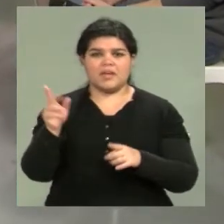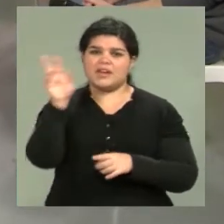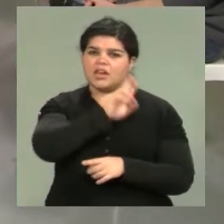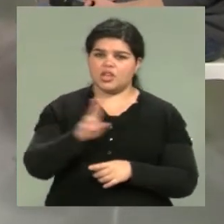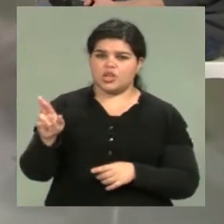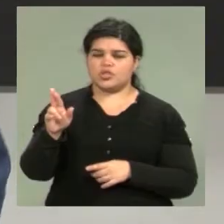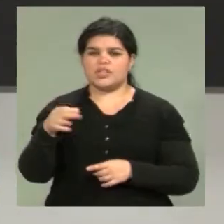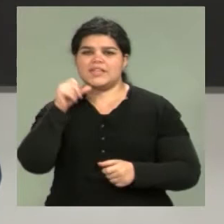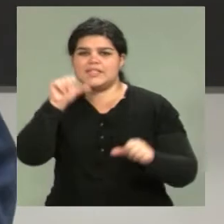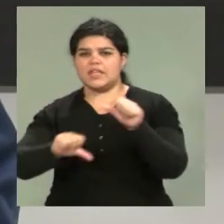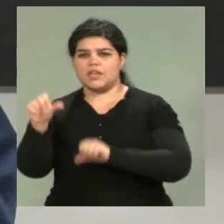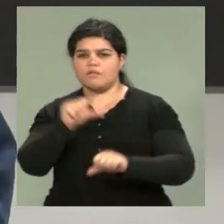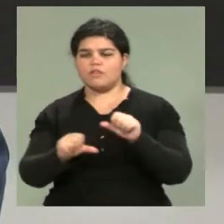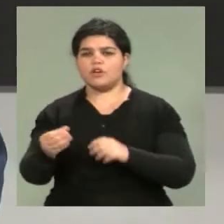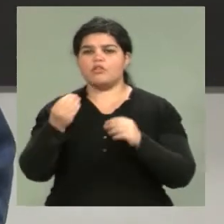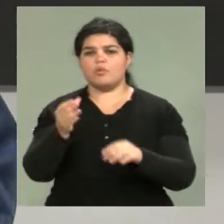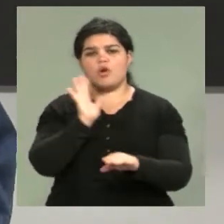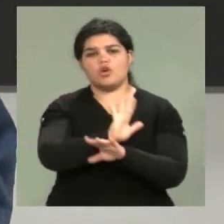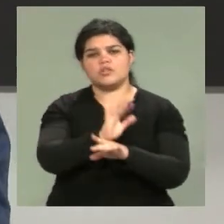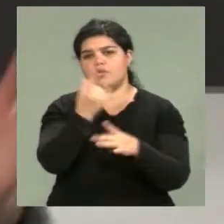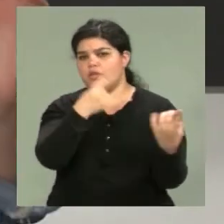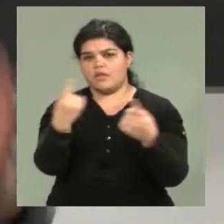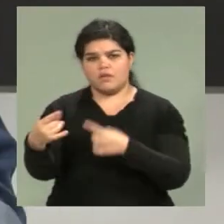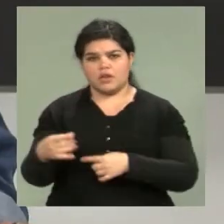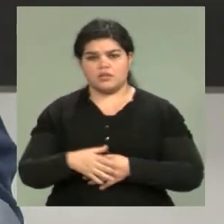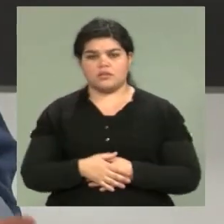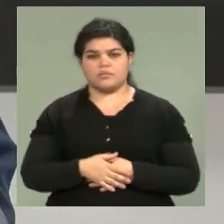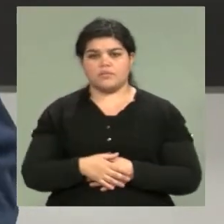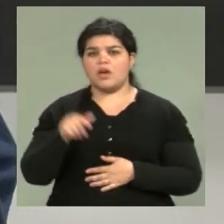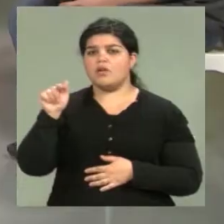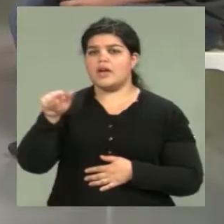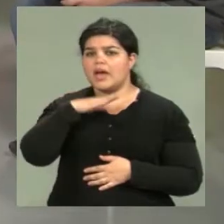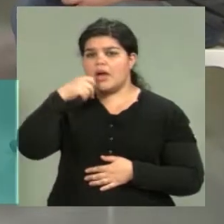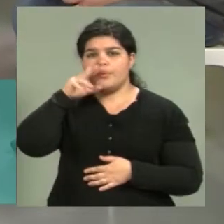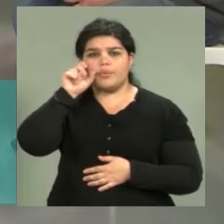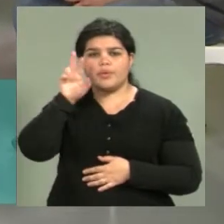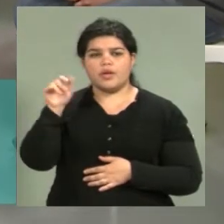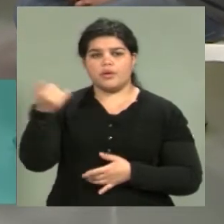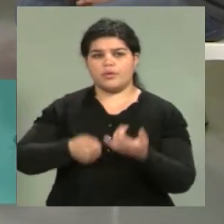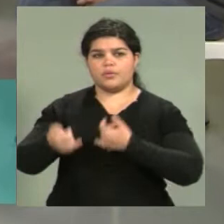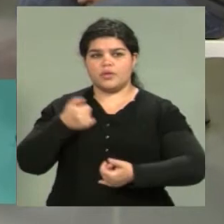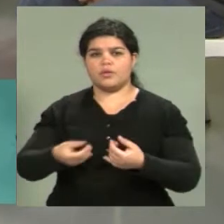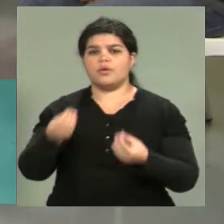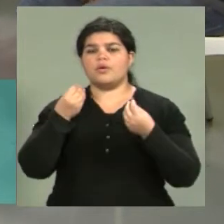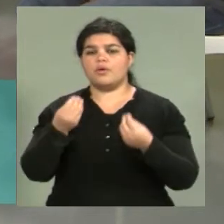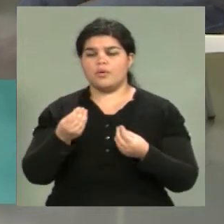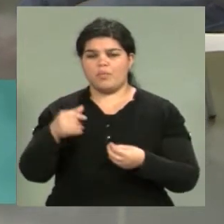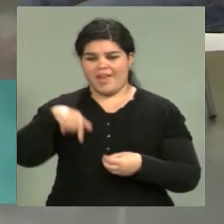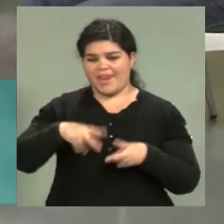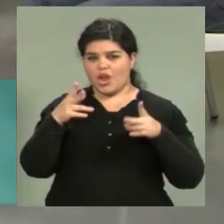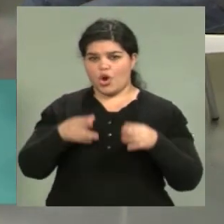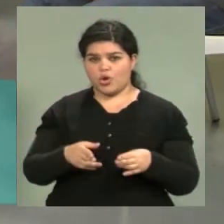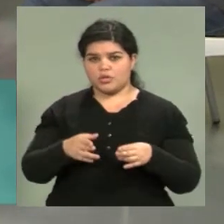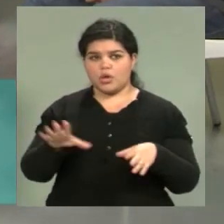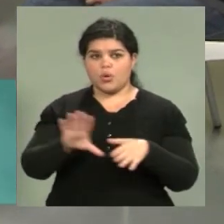religioso, lo científico, el concepto que tiene cada uno. Javier, contanos un poquito lo que le contestabas un poco en el corte